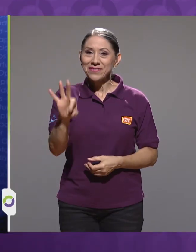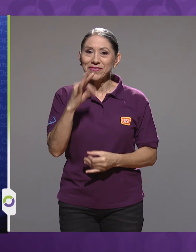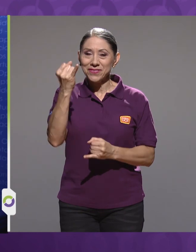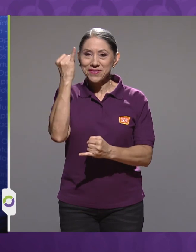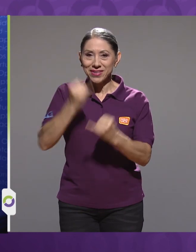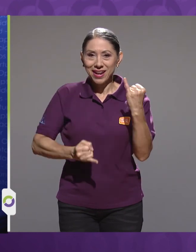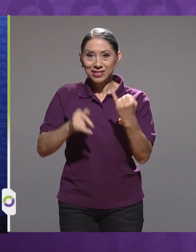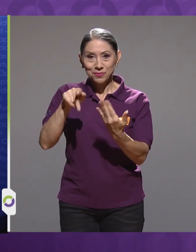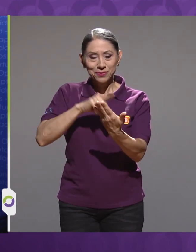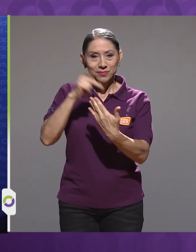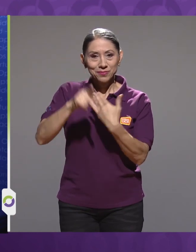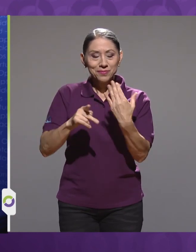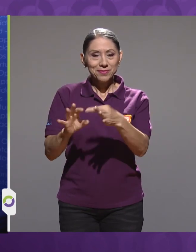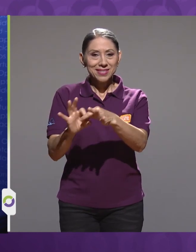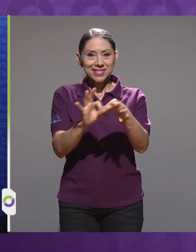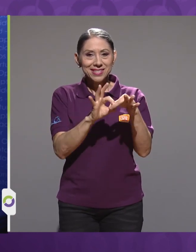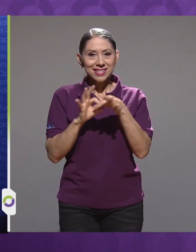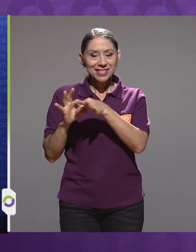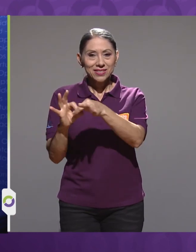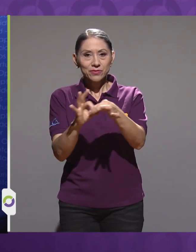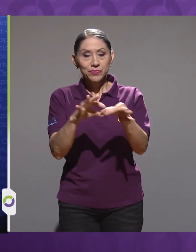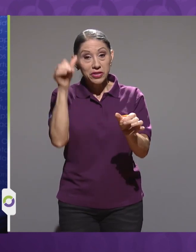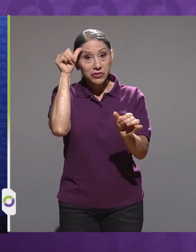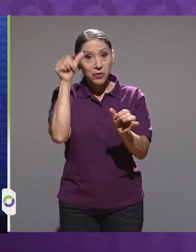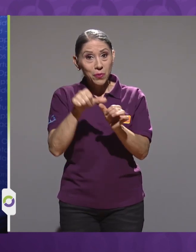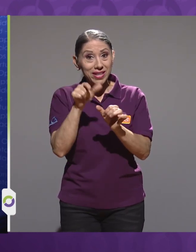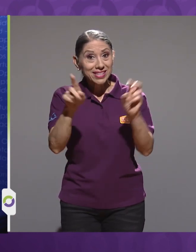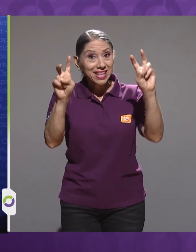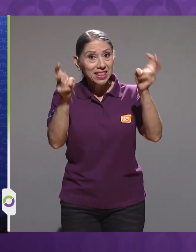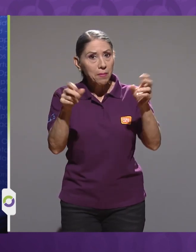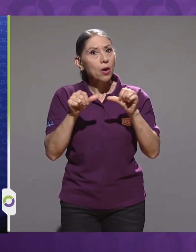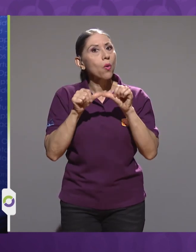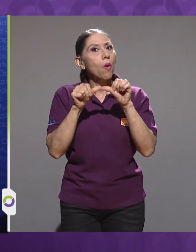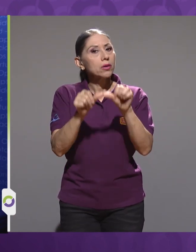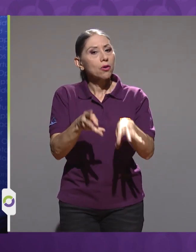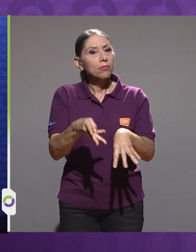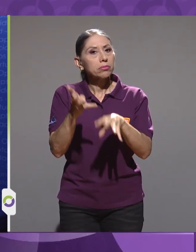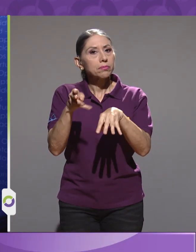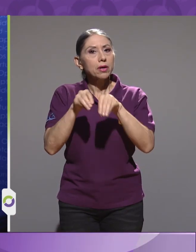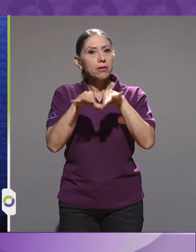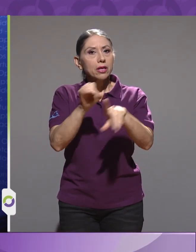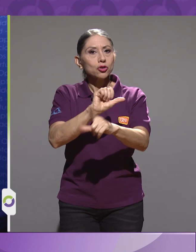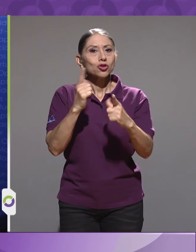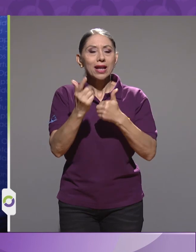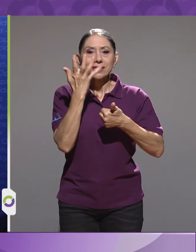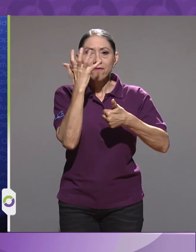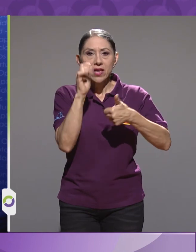De esta forma finalizamos esta edición de Nexos. Recuerde que este tema sigue en las redes